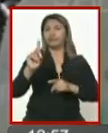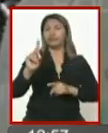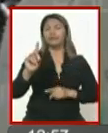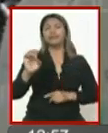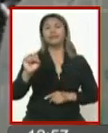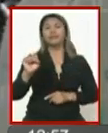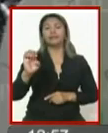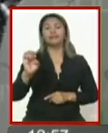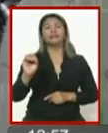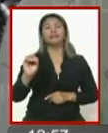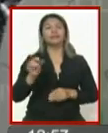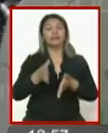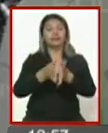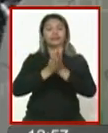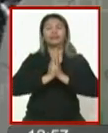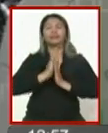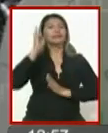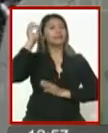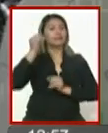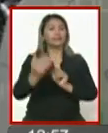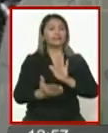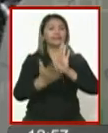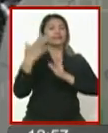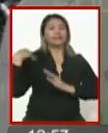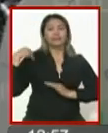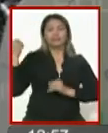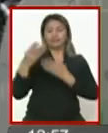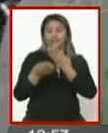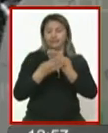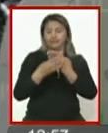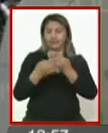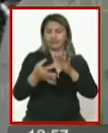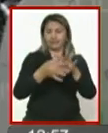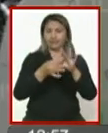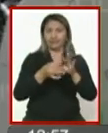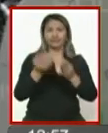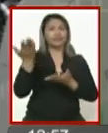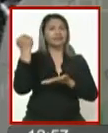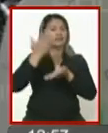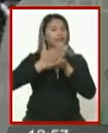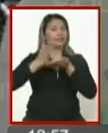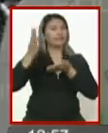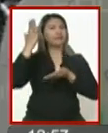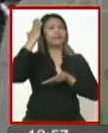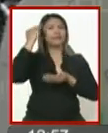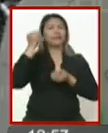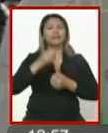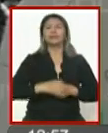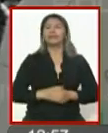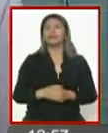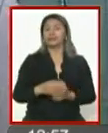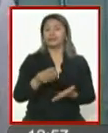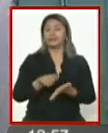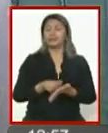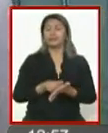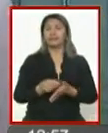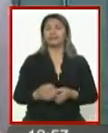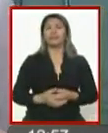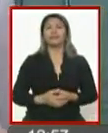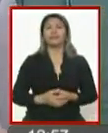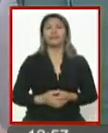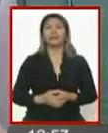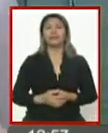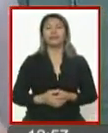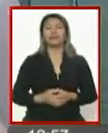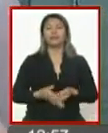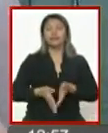Benjín pidió a los fiscales convocar a declarar a la exgerente del Banco Unión, que fue destituida a raíz de este escándalo financiero. Vamos a